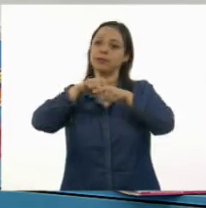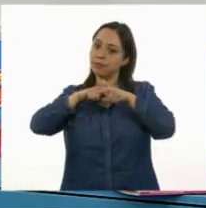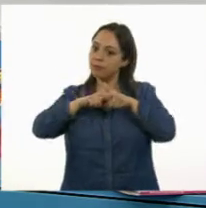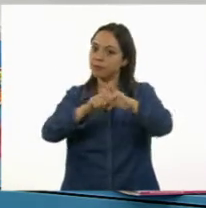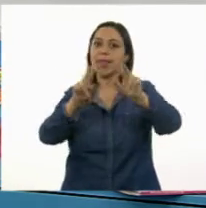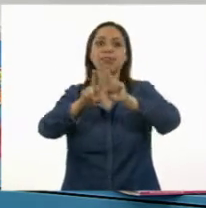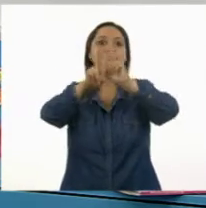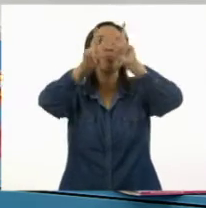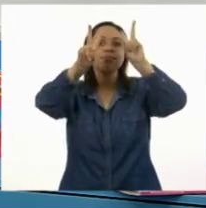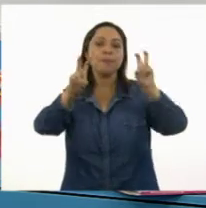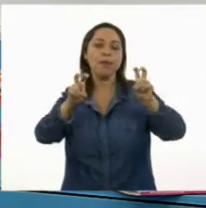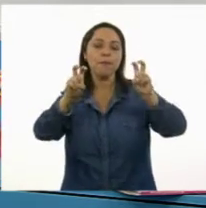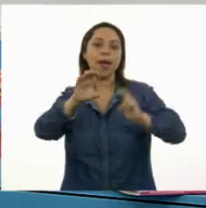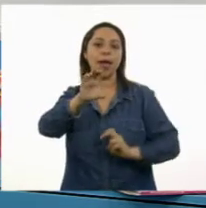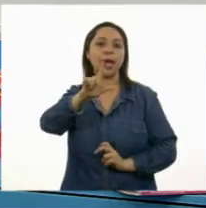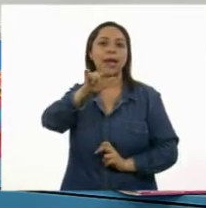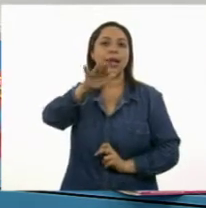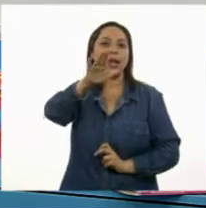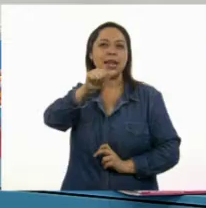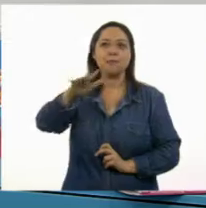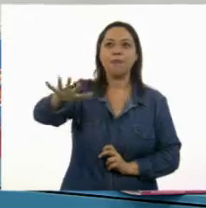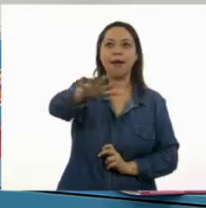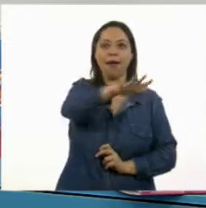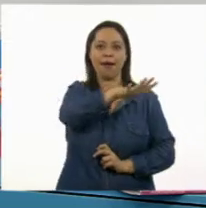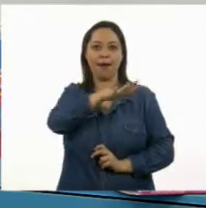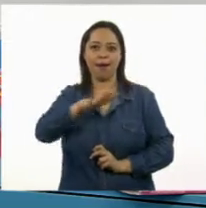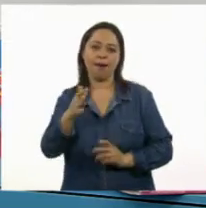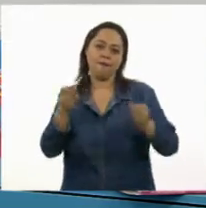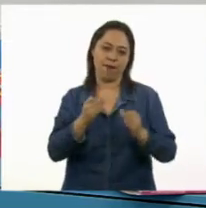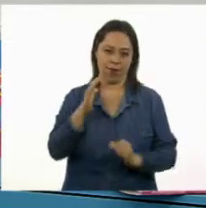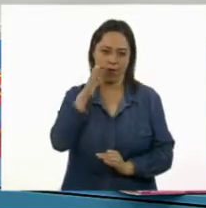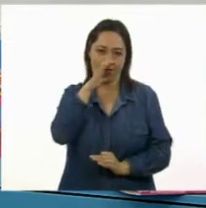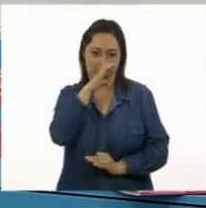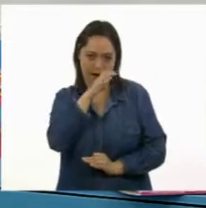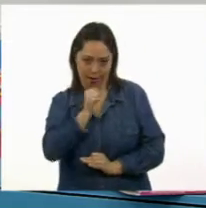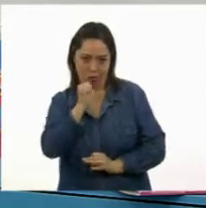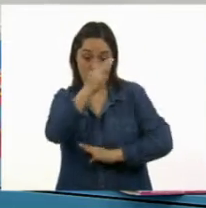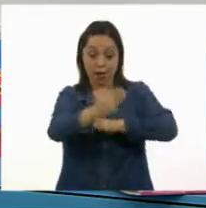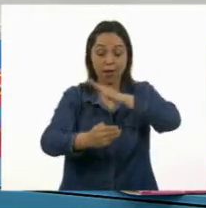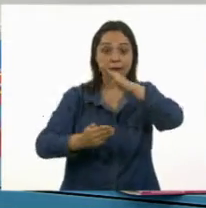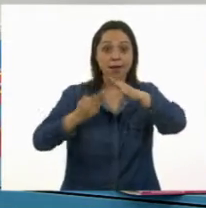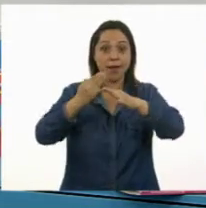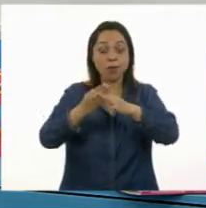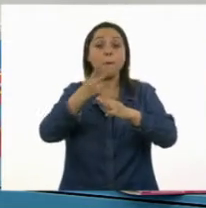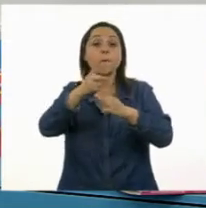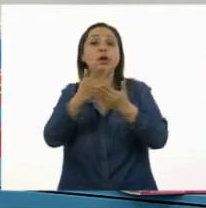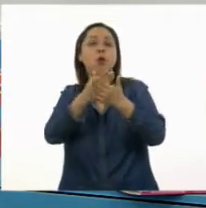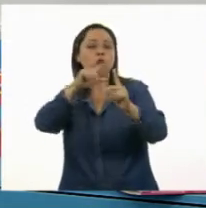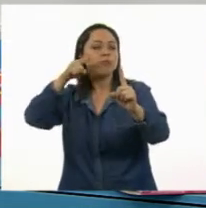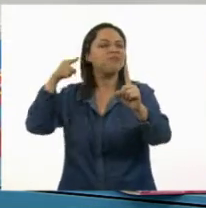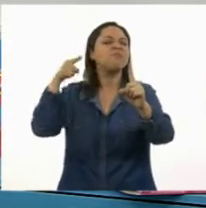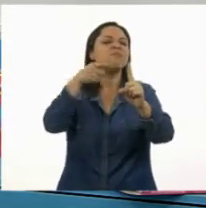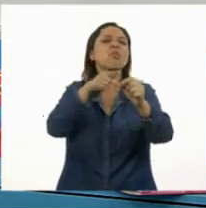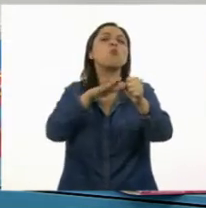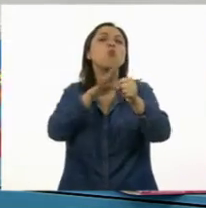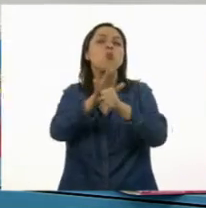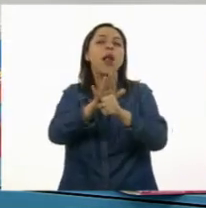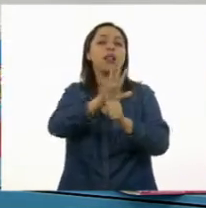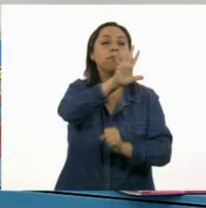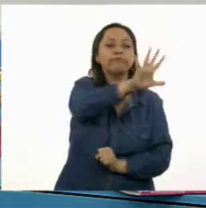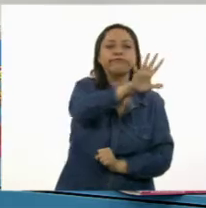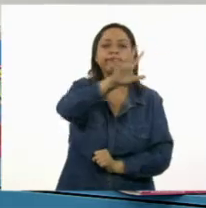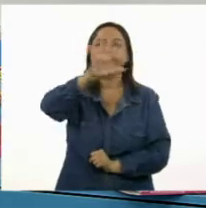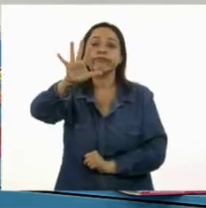tema de los climas en el mundo, pero en especial vamos a revisar aquellos que existen en los continentes